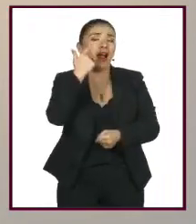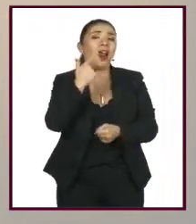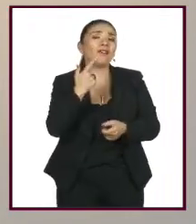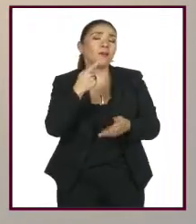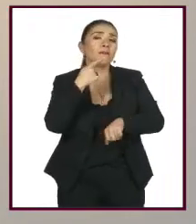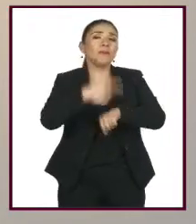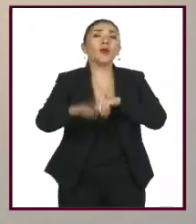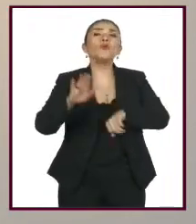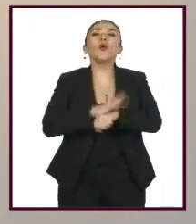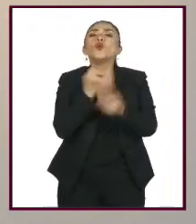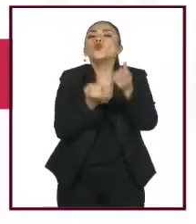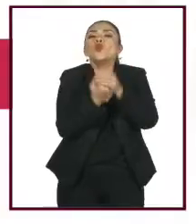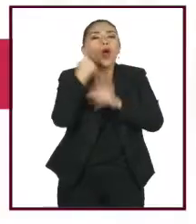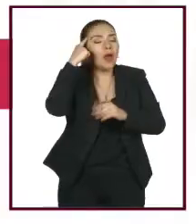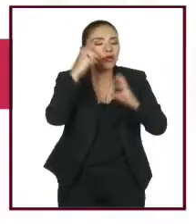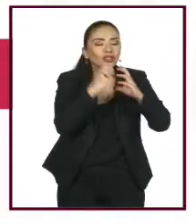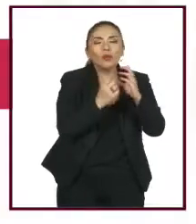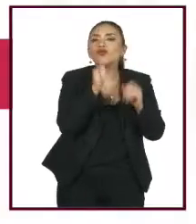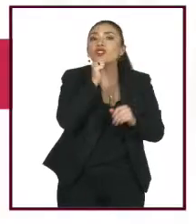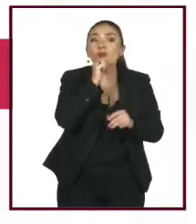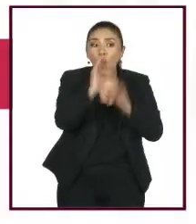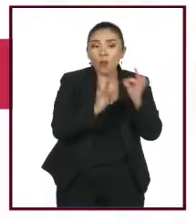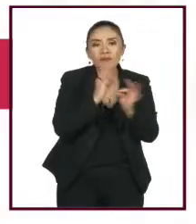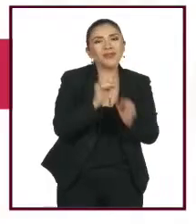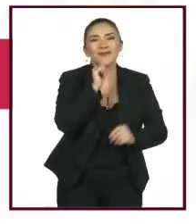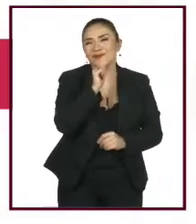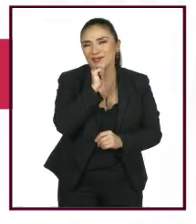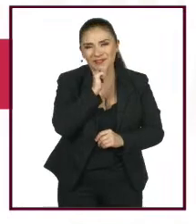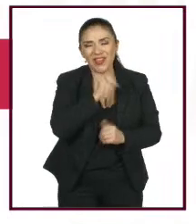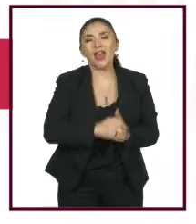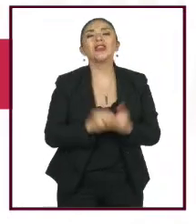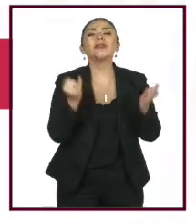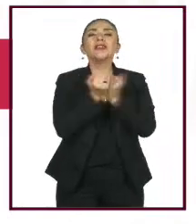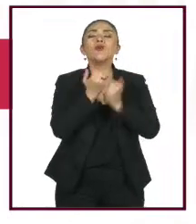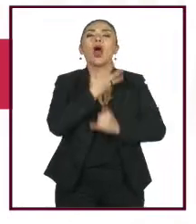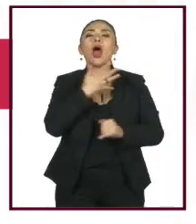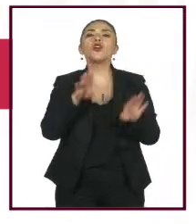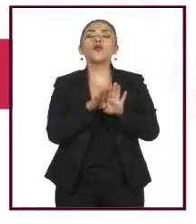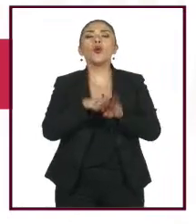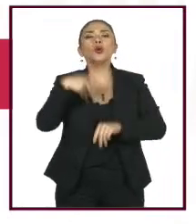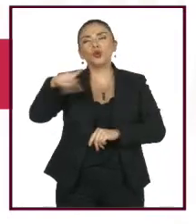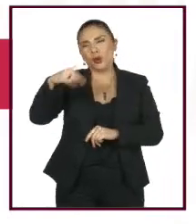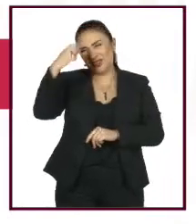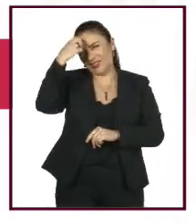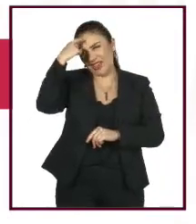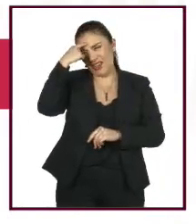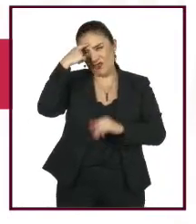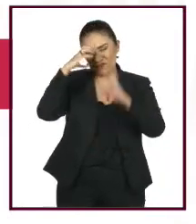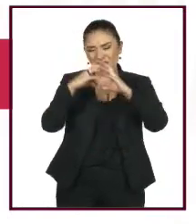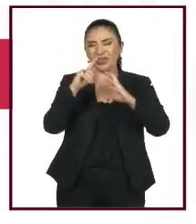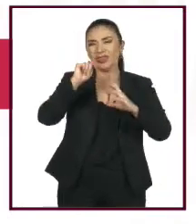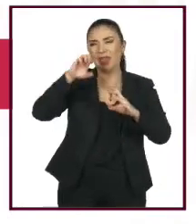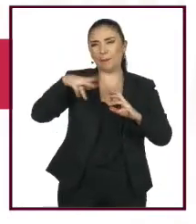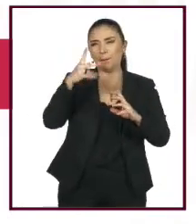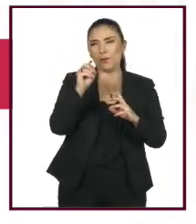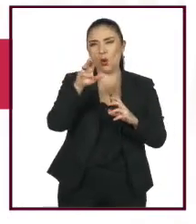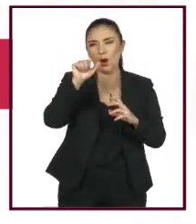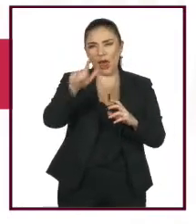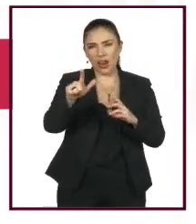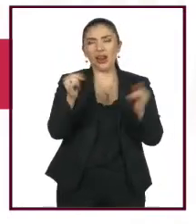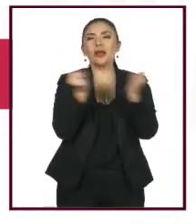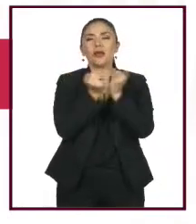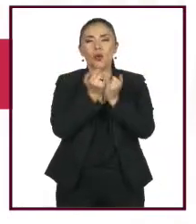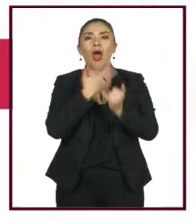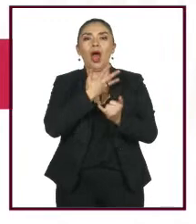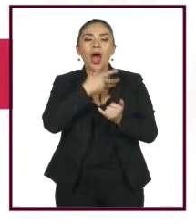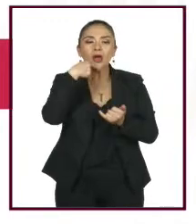en formación. También hay una eliminación sináptica selectiva prefrontal y temporal, también